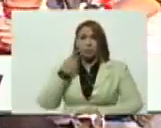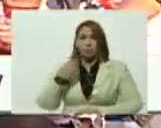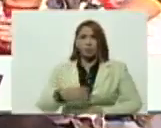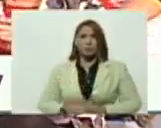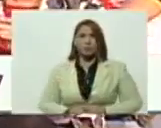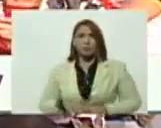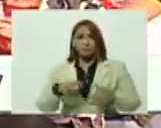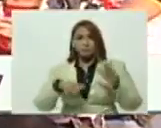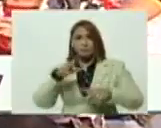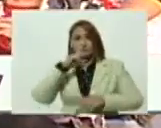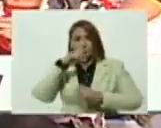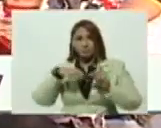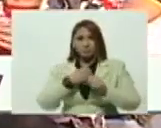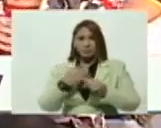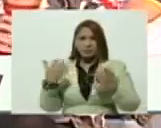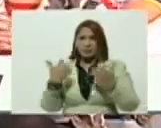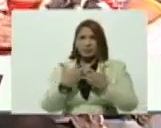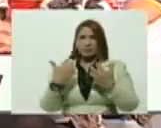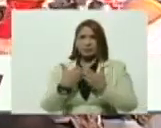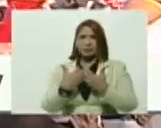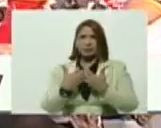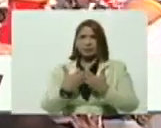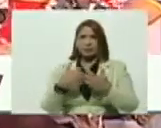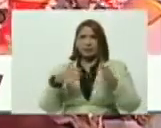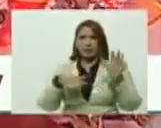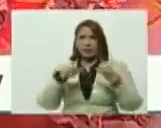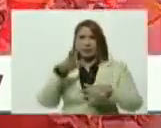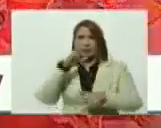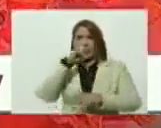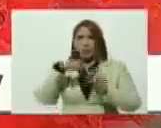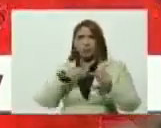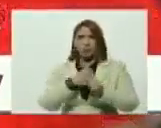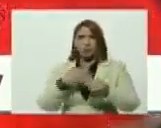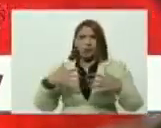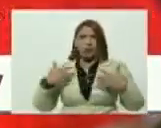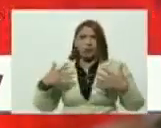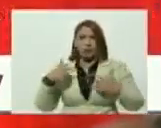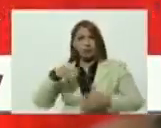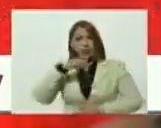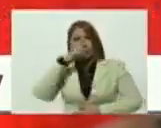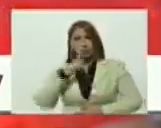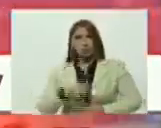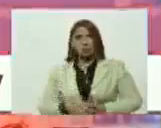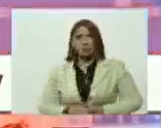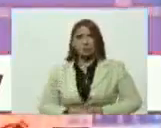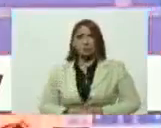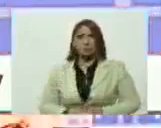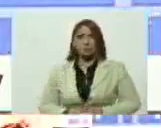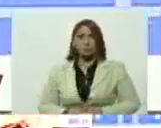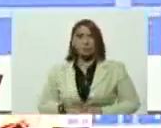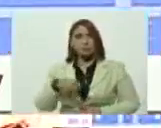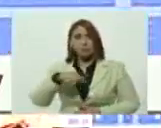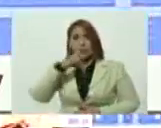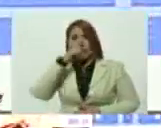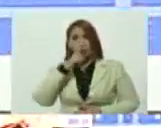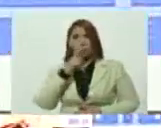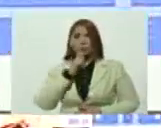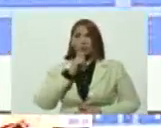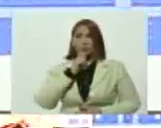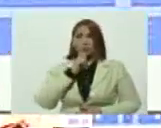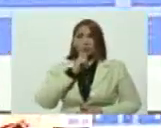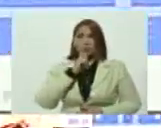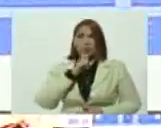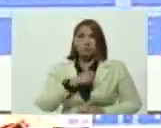años de lucha, 13 años de alegría. Y este año en particular ha sido un año complejo, ha sido un